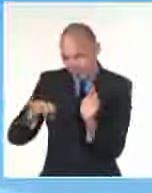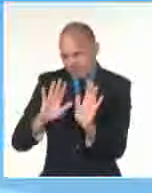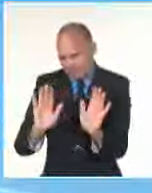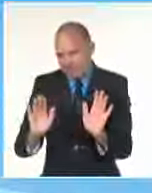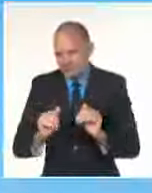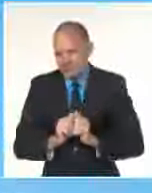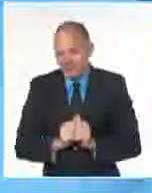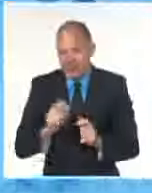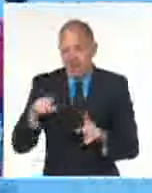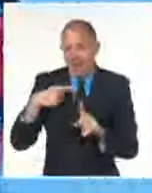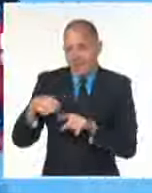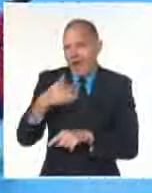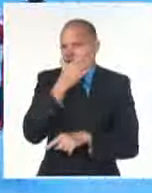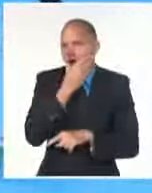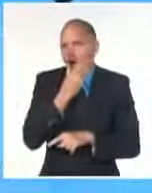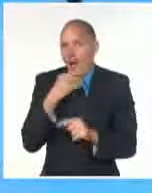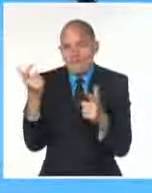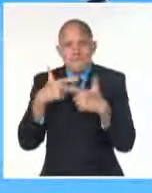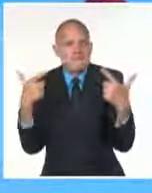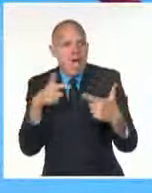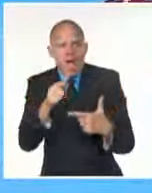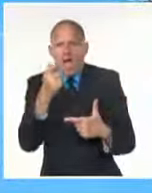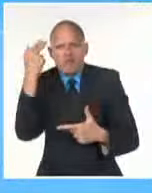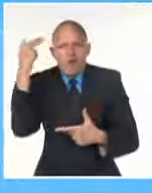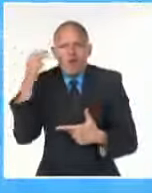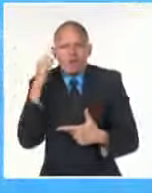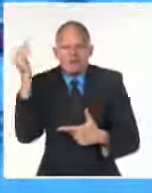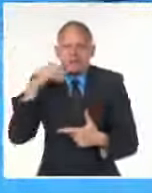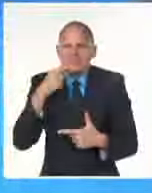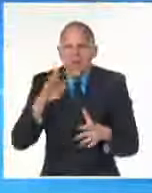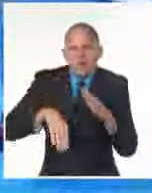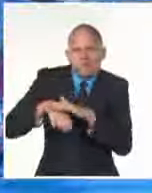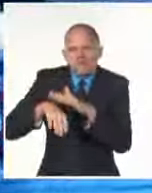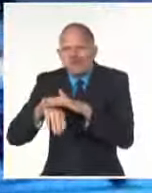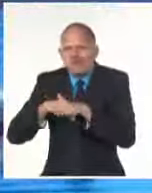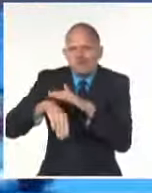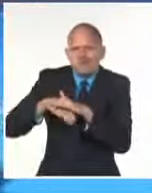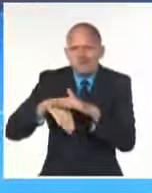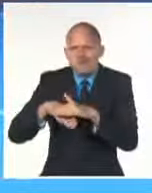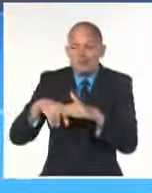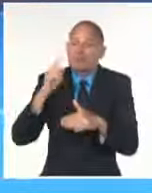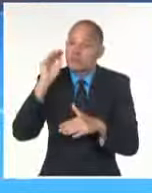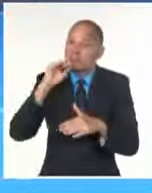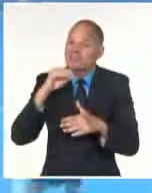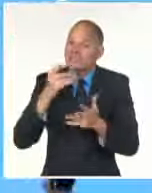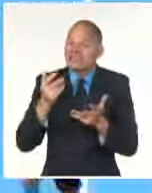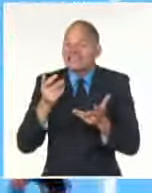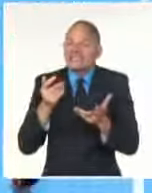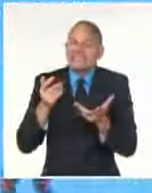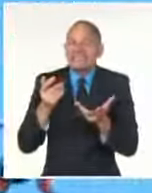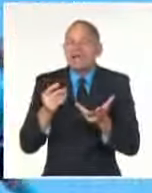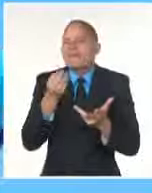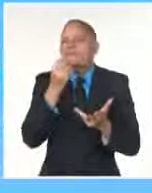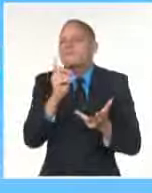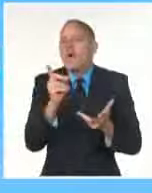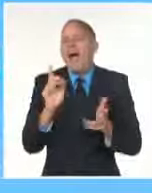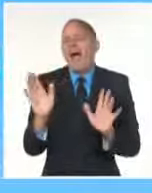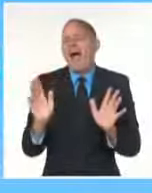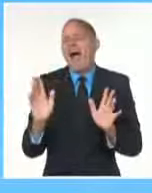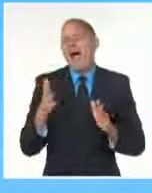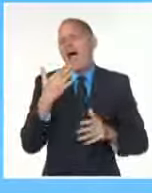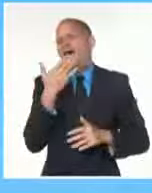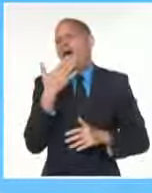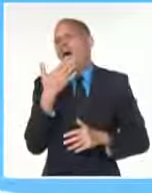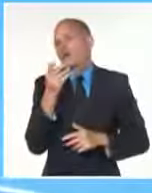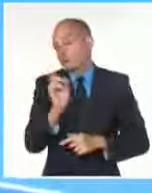tenemos muchos jóvenes muy habilidosos que sí saben jugarlo. Ah, pero no podemos conformarnos y esa